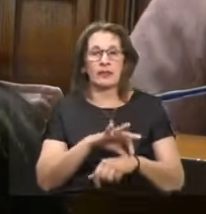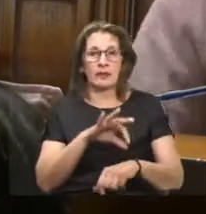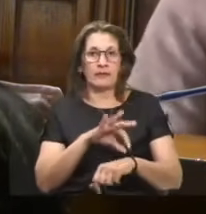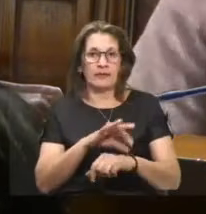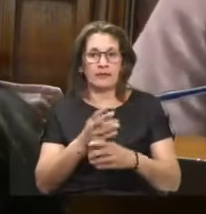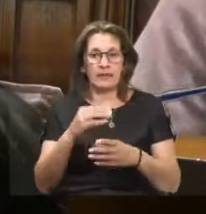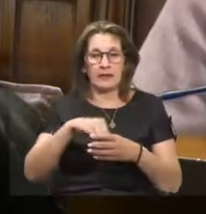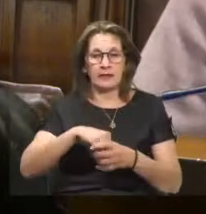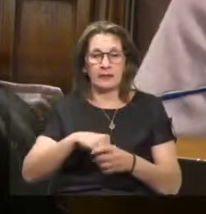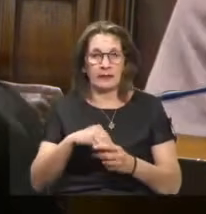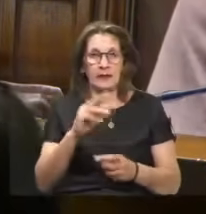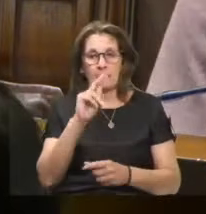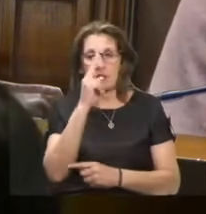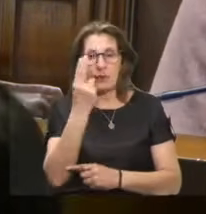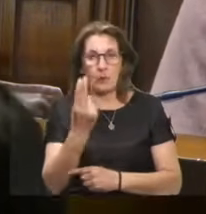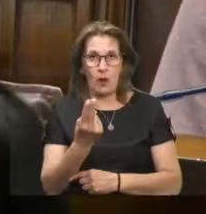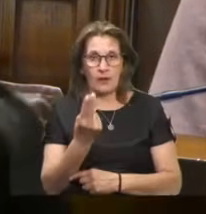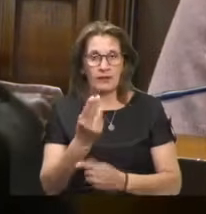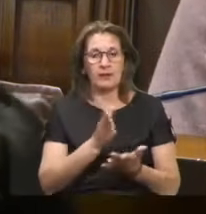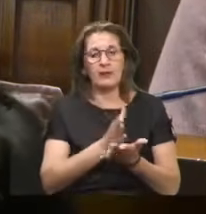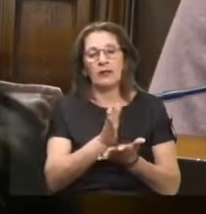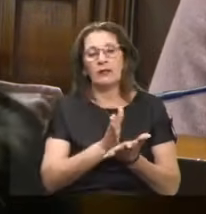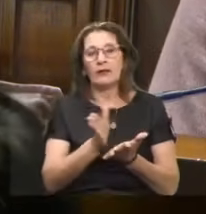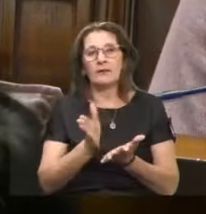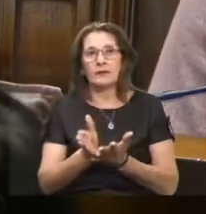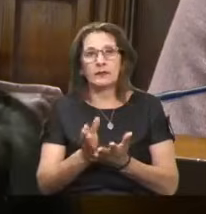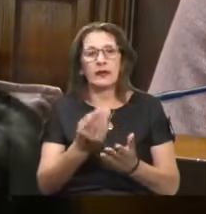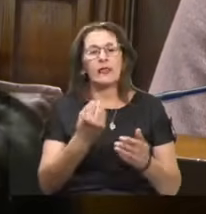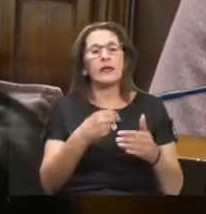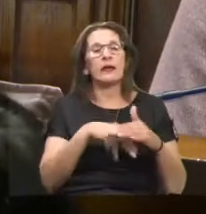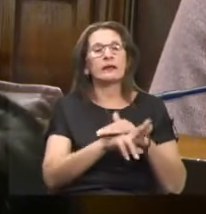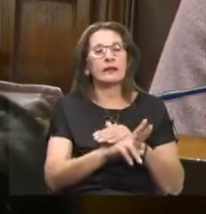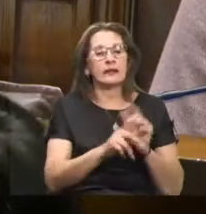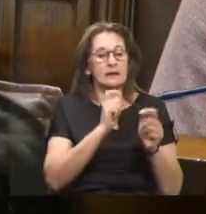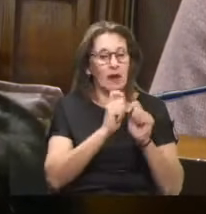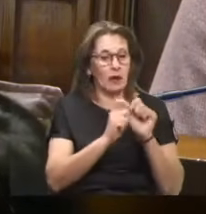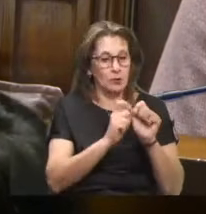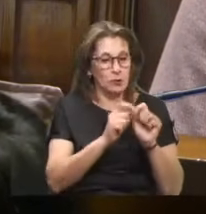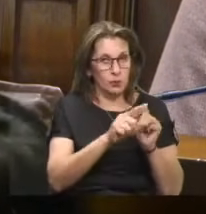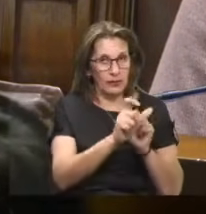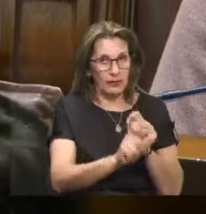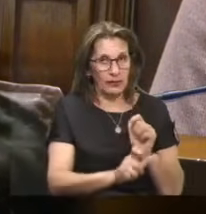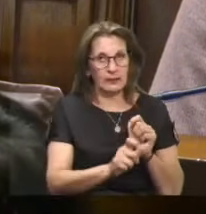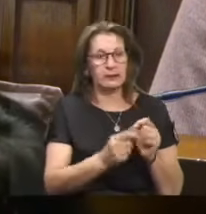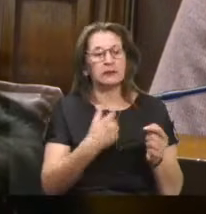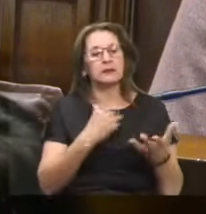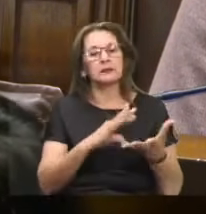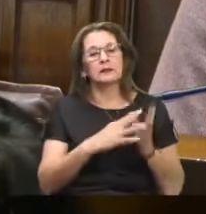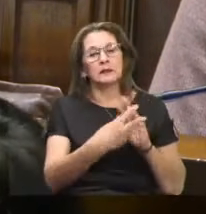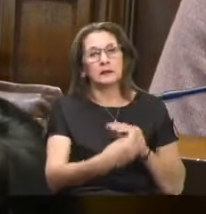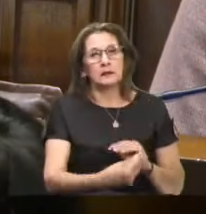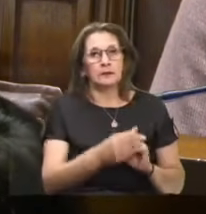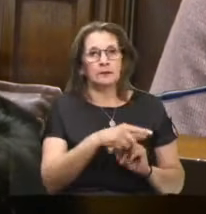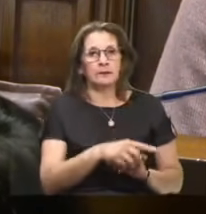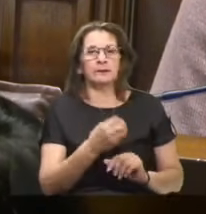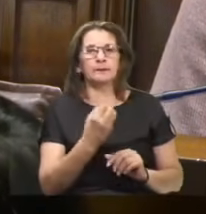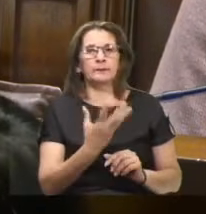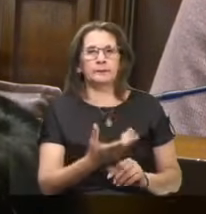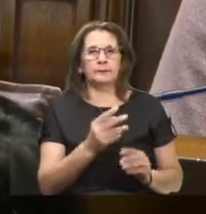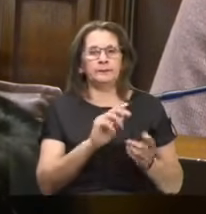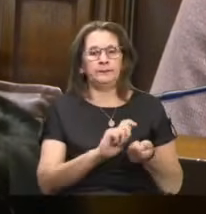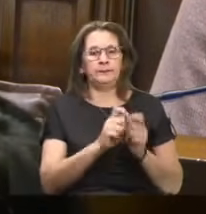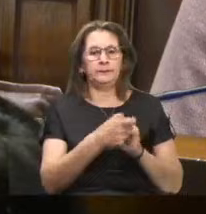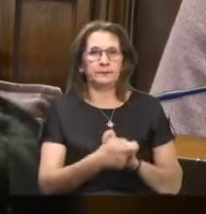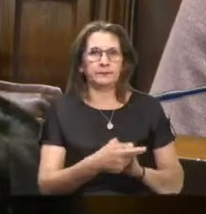Uruguay definiciones en cuanto al rol del internista consultante, que fueron adoptadas en el marco de la reforma